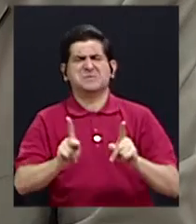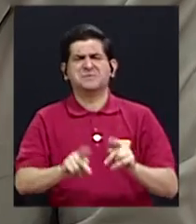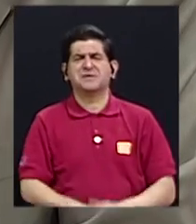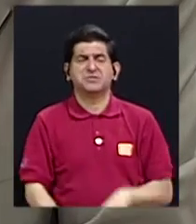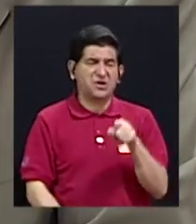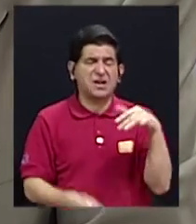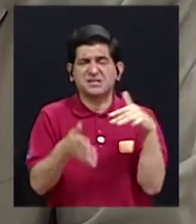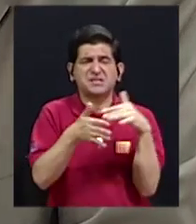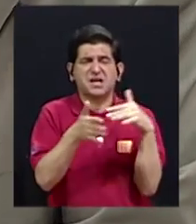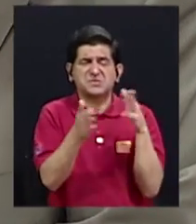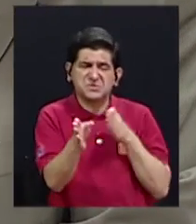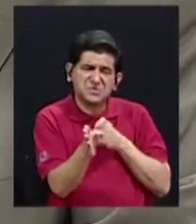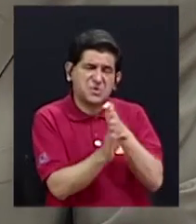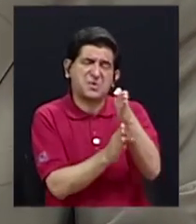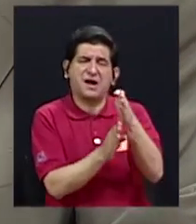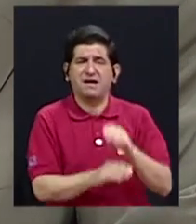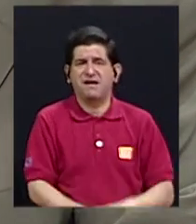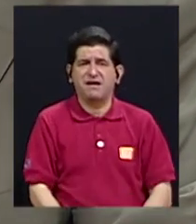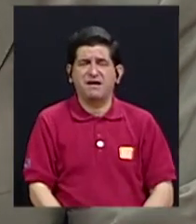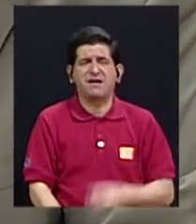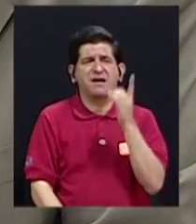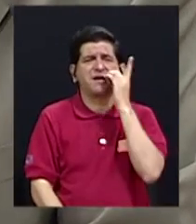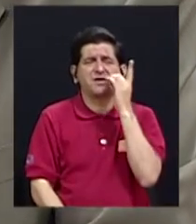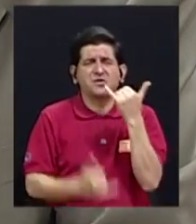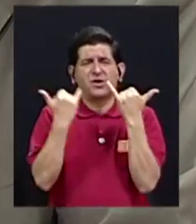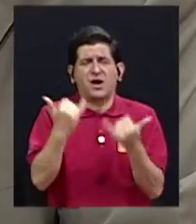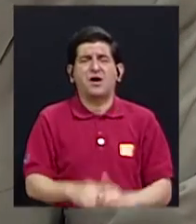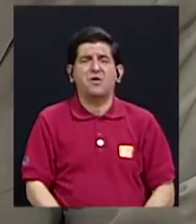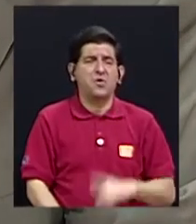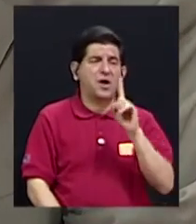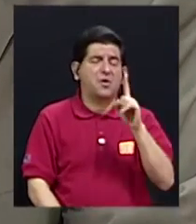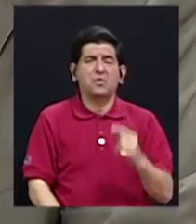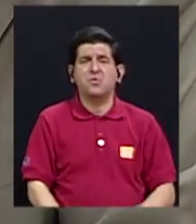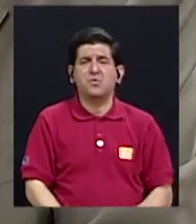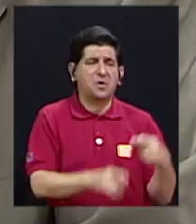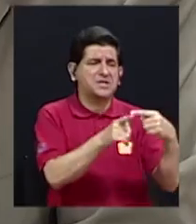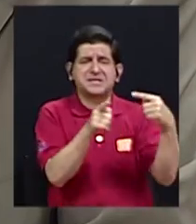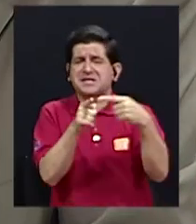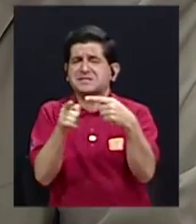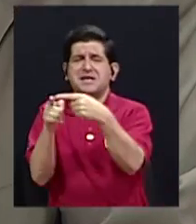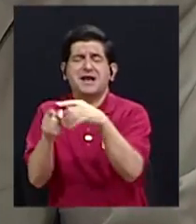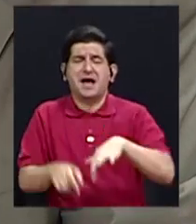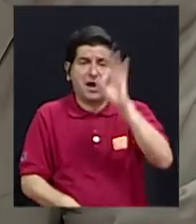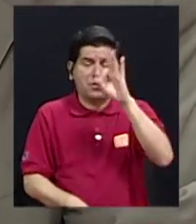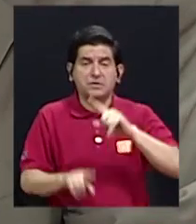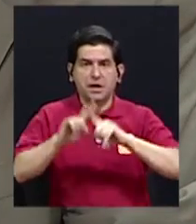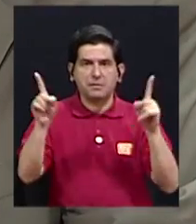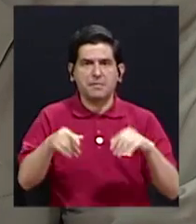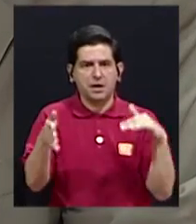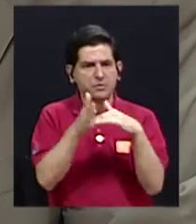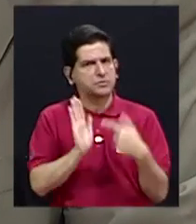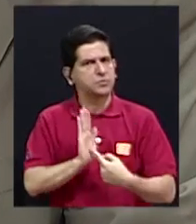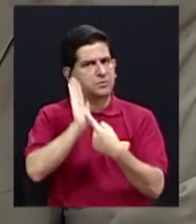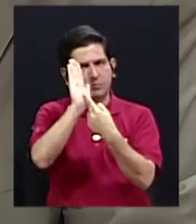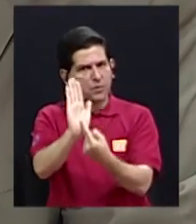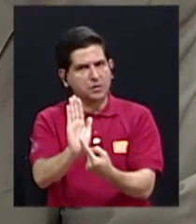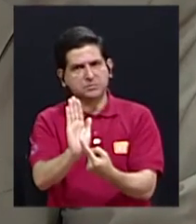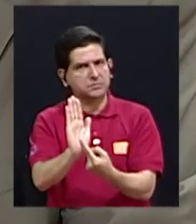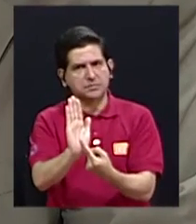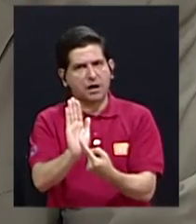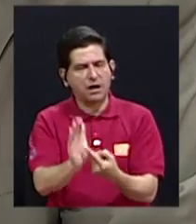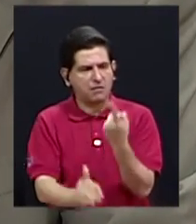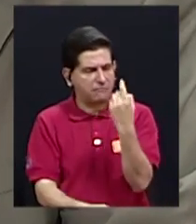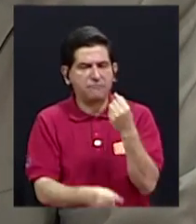cursado esas carreras de odontología ahora hay un monto logo en cada esquina y demás pero el estudio refleja que hay un